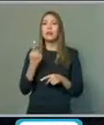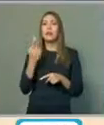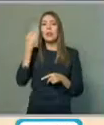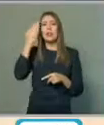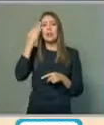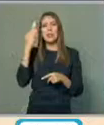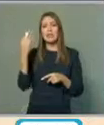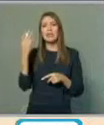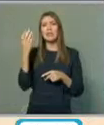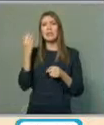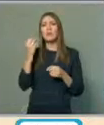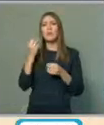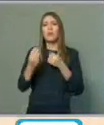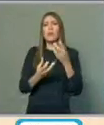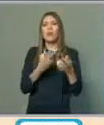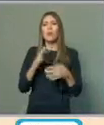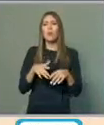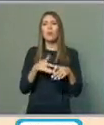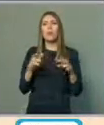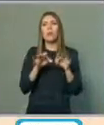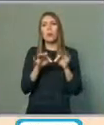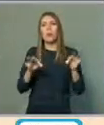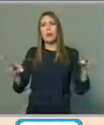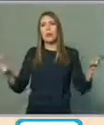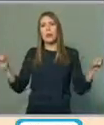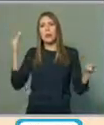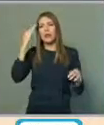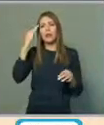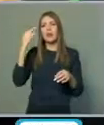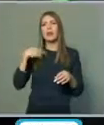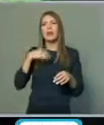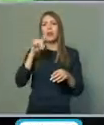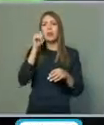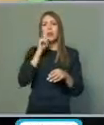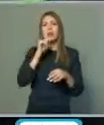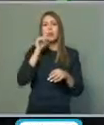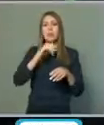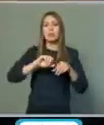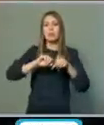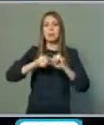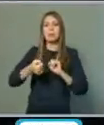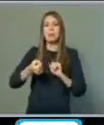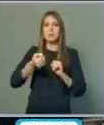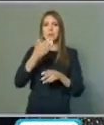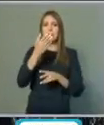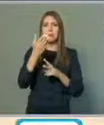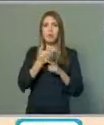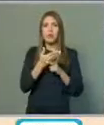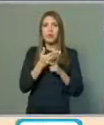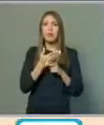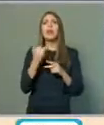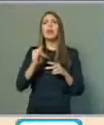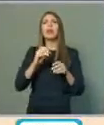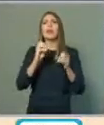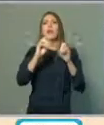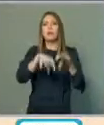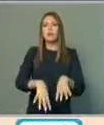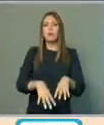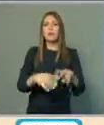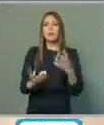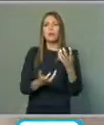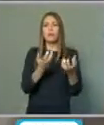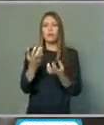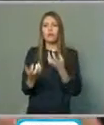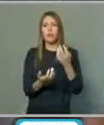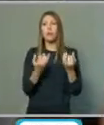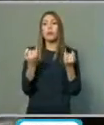tardo horas comiendo un espagueti porque está enorme. Entonces yo siempre lo que hago, lo parto a la mitad y lo pongo a cocinar. ¿El huevo también?